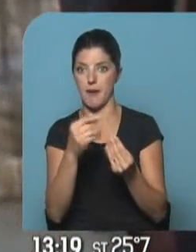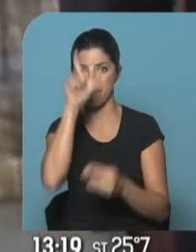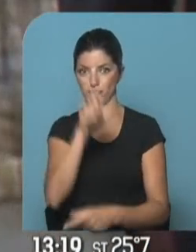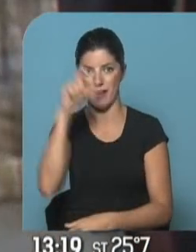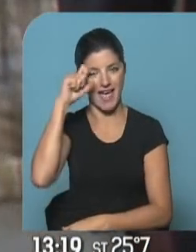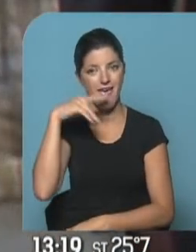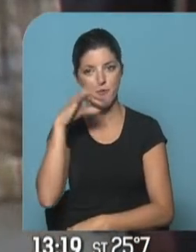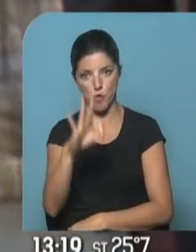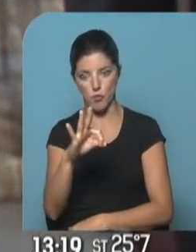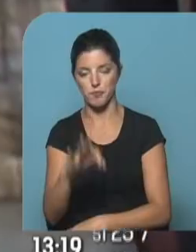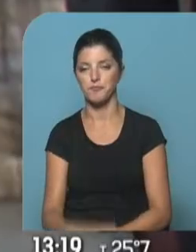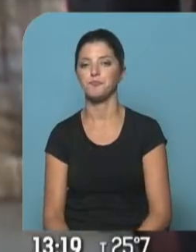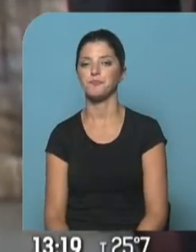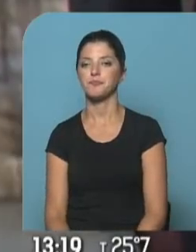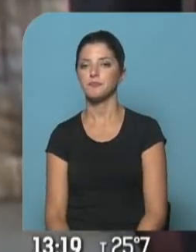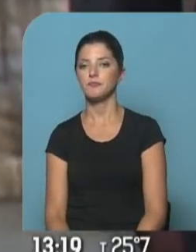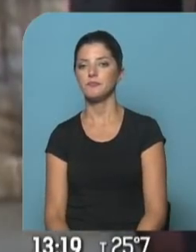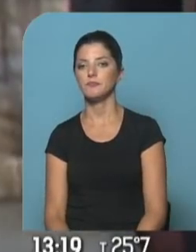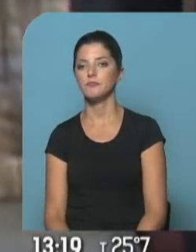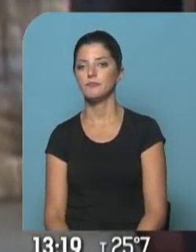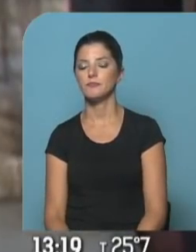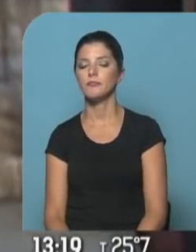Quiero decirles que eso garantiza